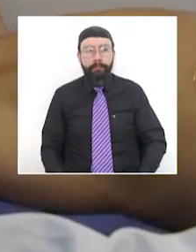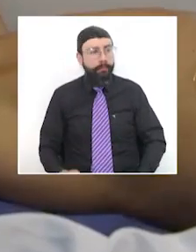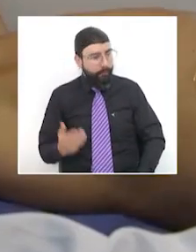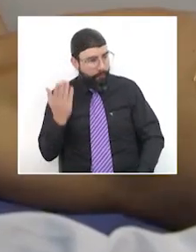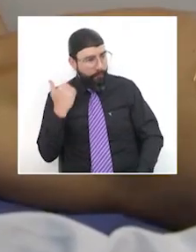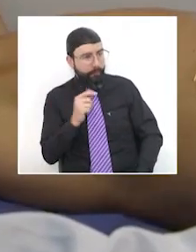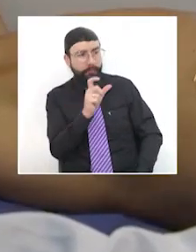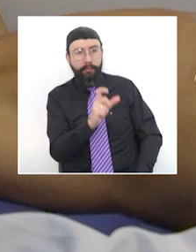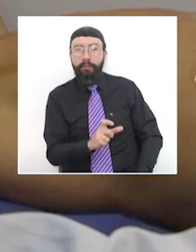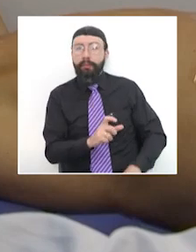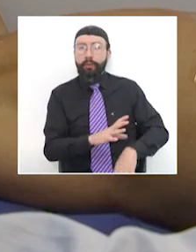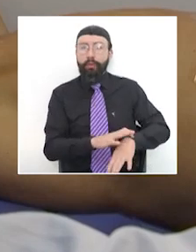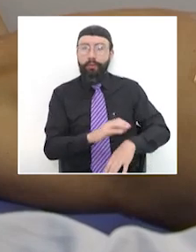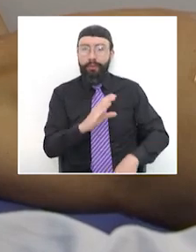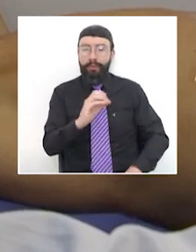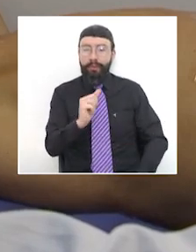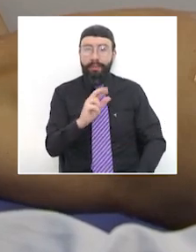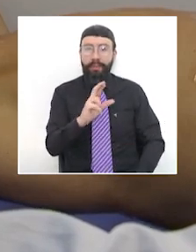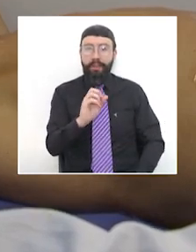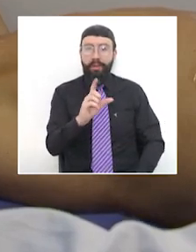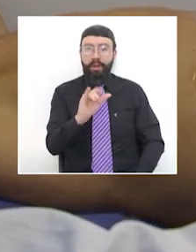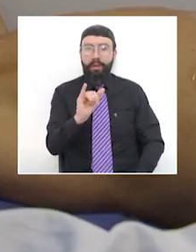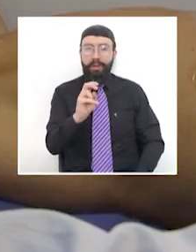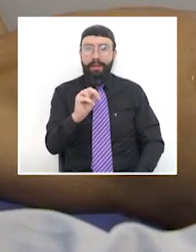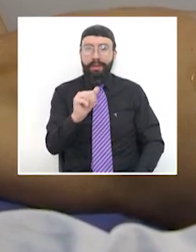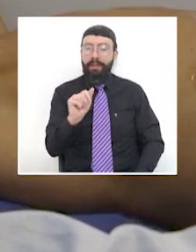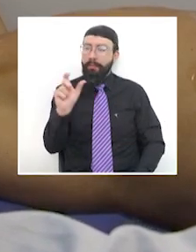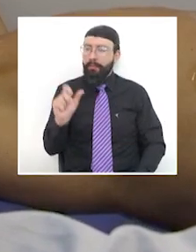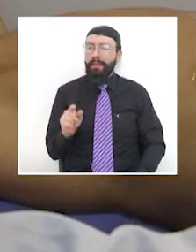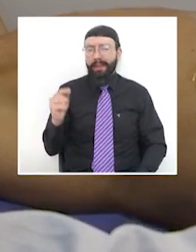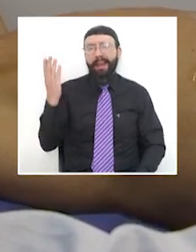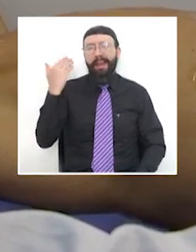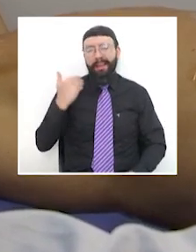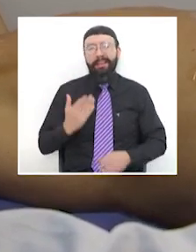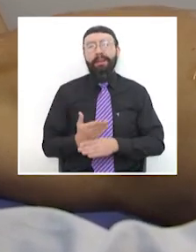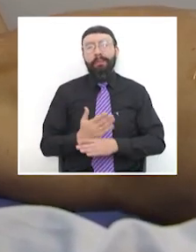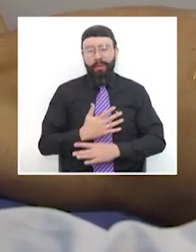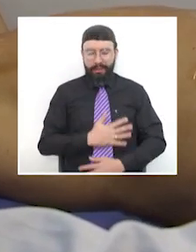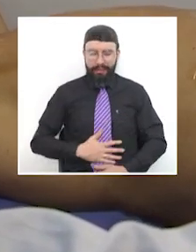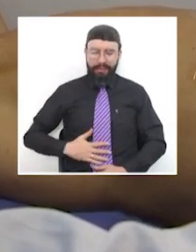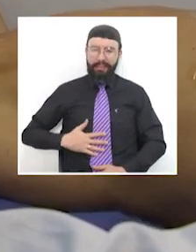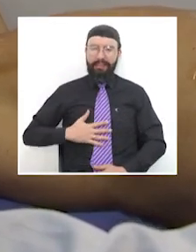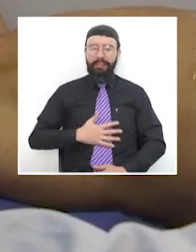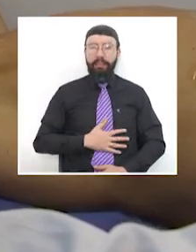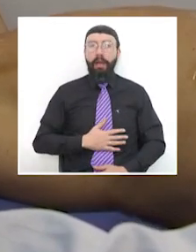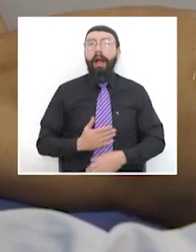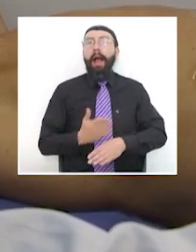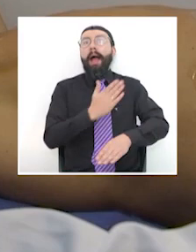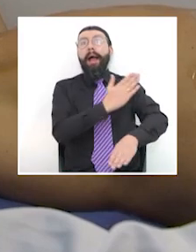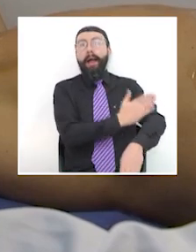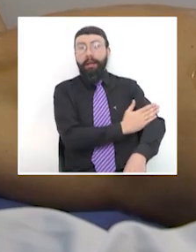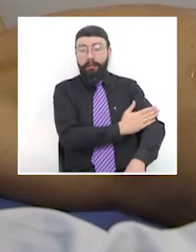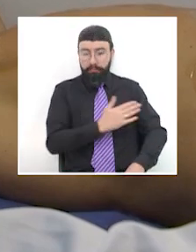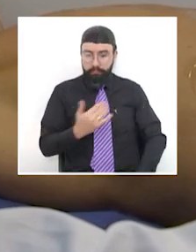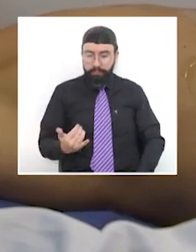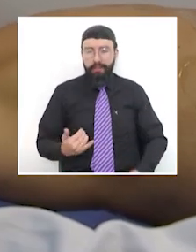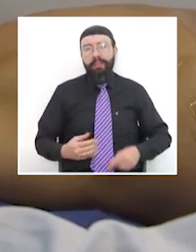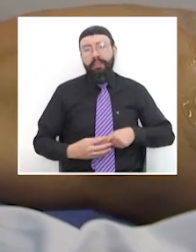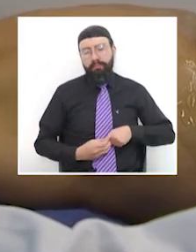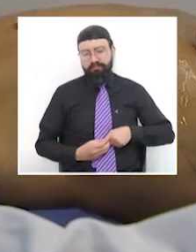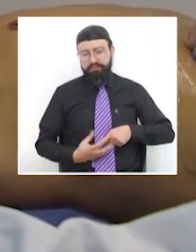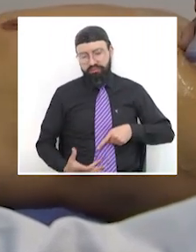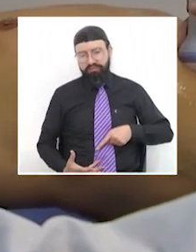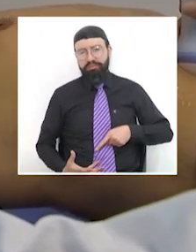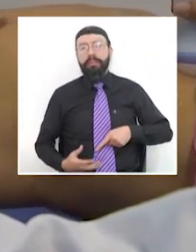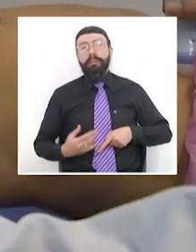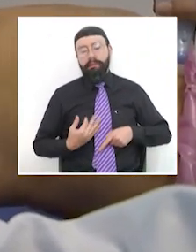doctora Carolina, es un paciente que ha tenido complicaciones digestivas. Inicialmente hizo una apendicitis